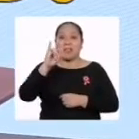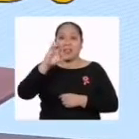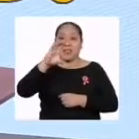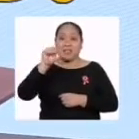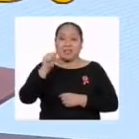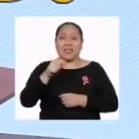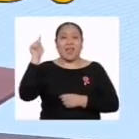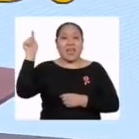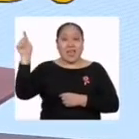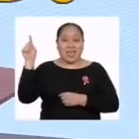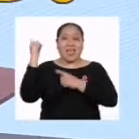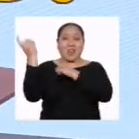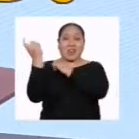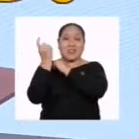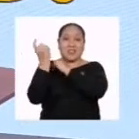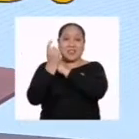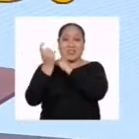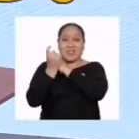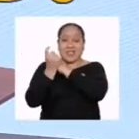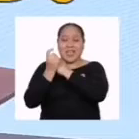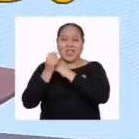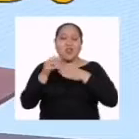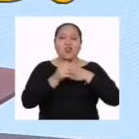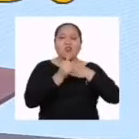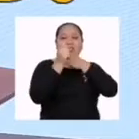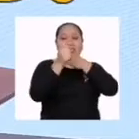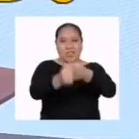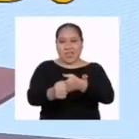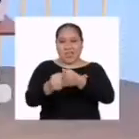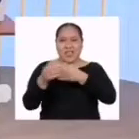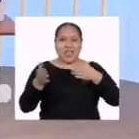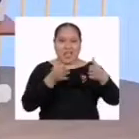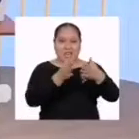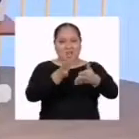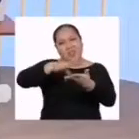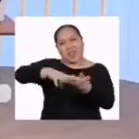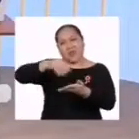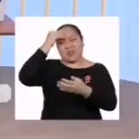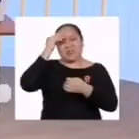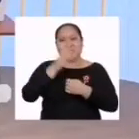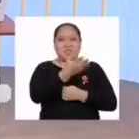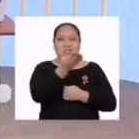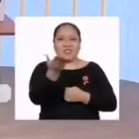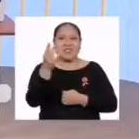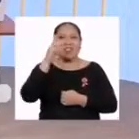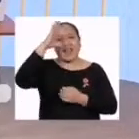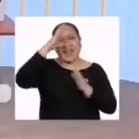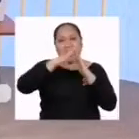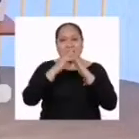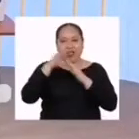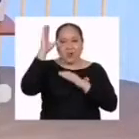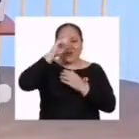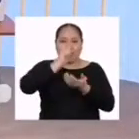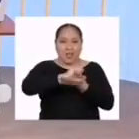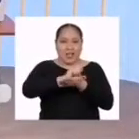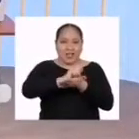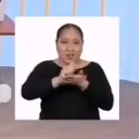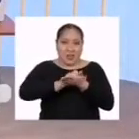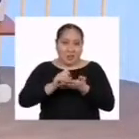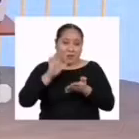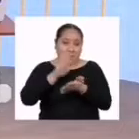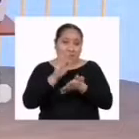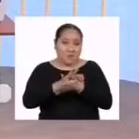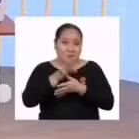siempre nos instruye y guía a lo largo del camino del aprendizaje. Ustedes en casa busquen lápiz y papel o donde quieran hacer